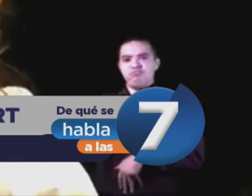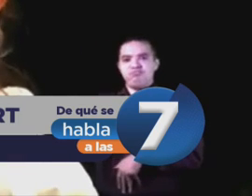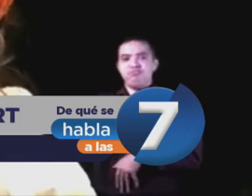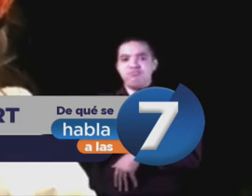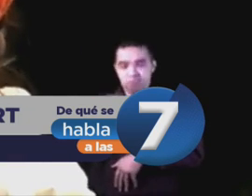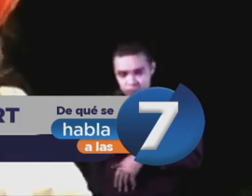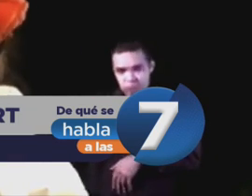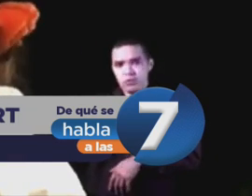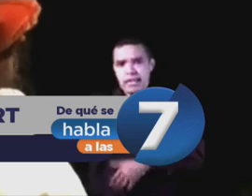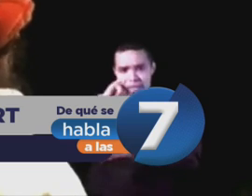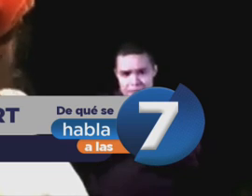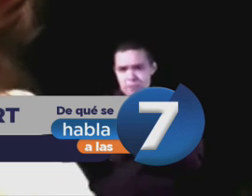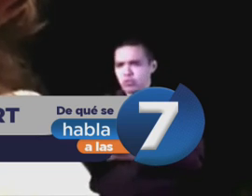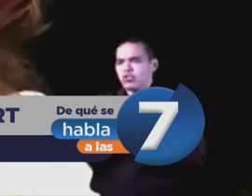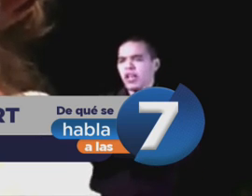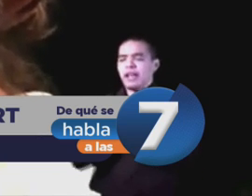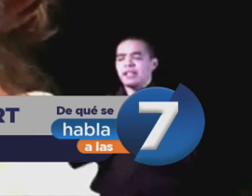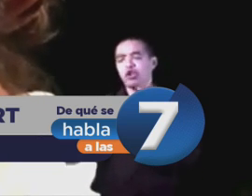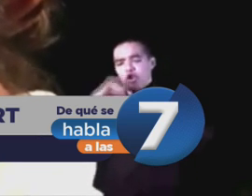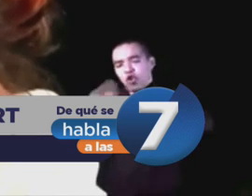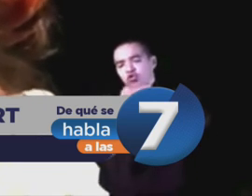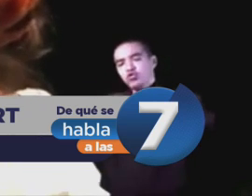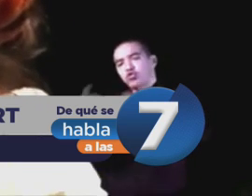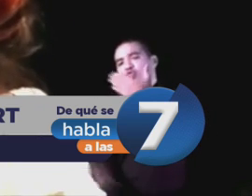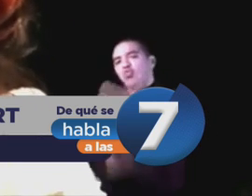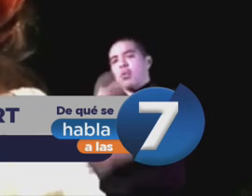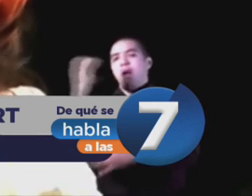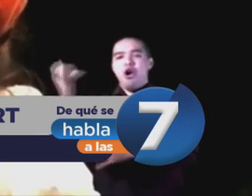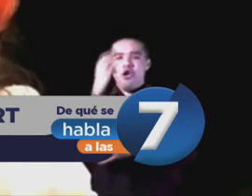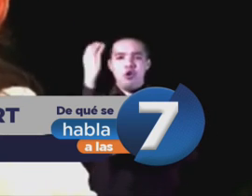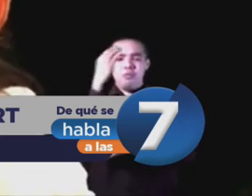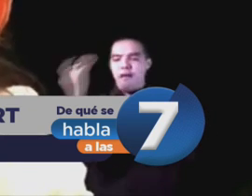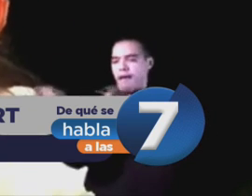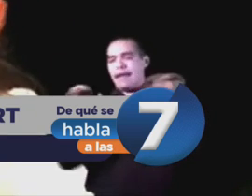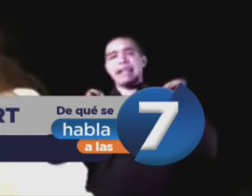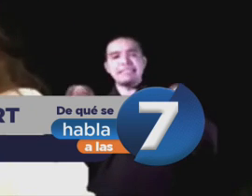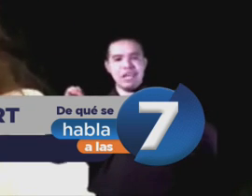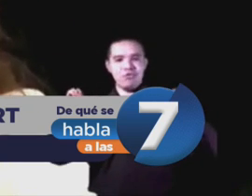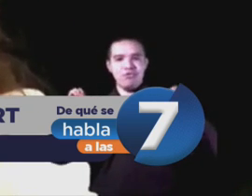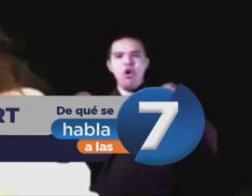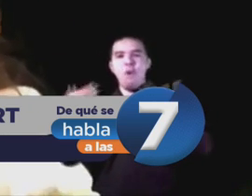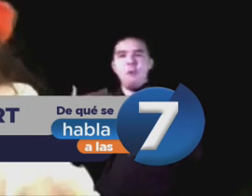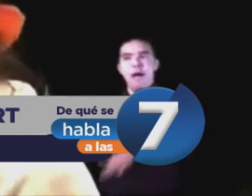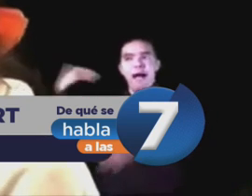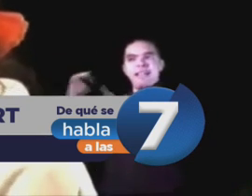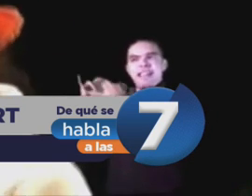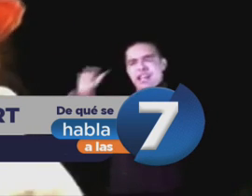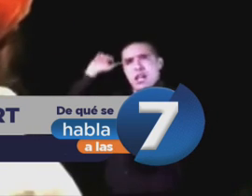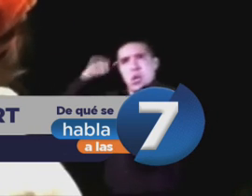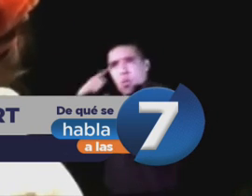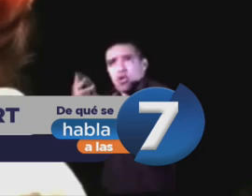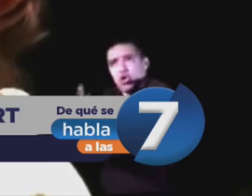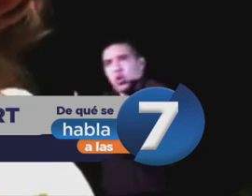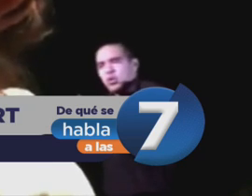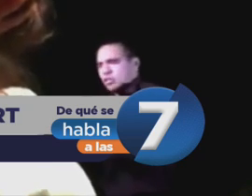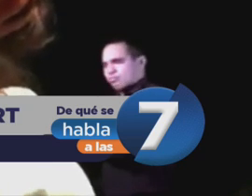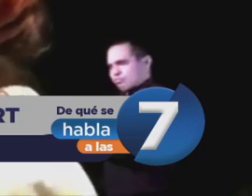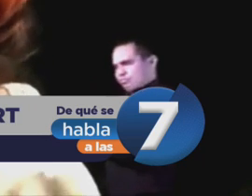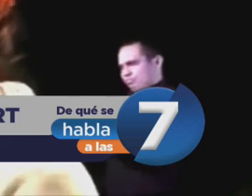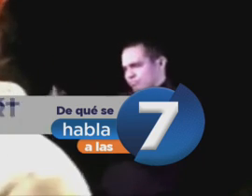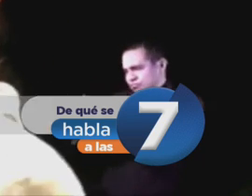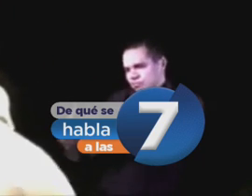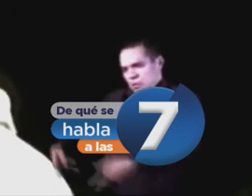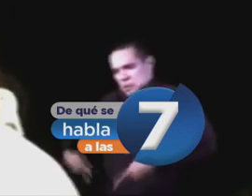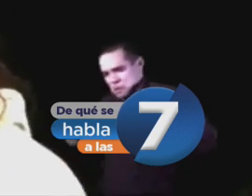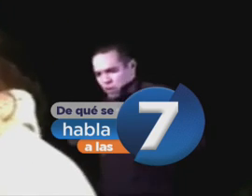debemos construir una Colombia sin guerra. Es a partir de estos recuerdos, de estas vivencias,